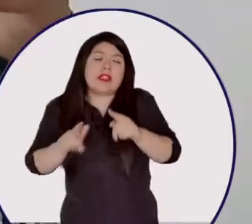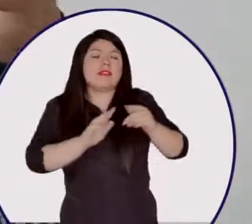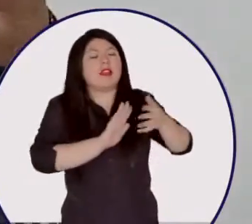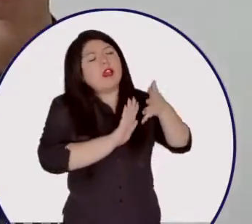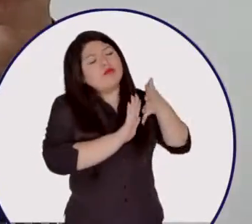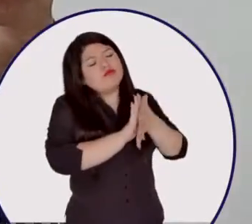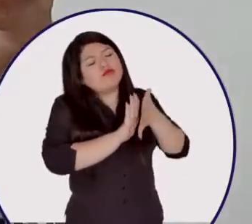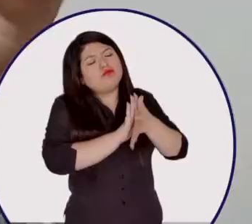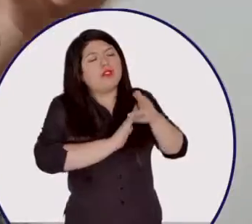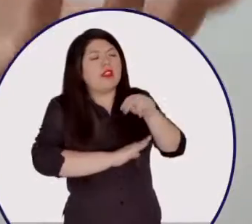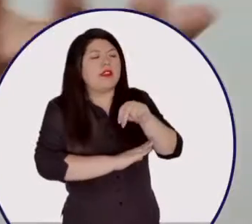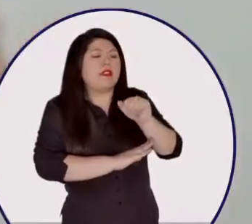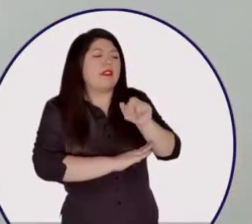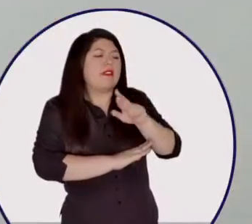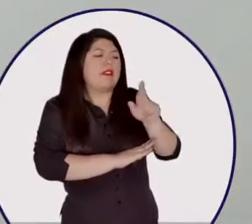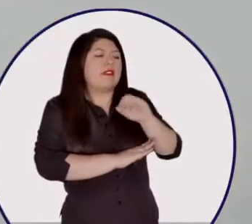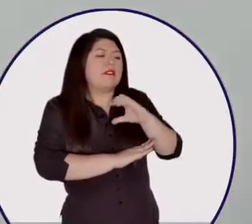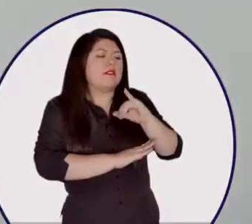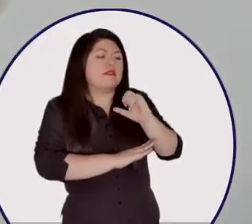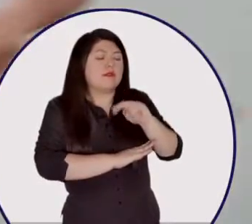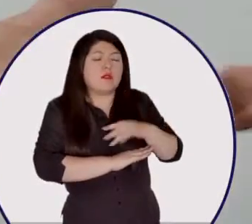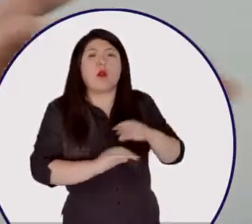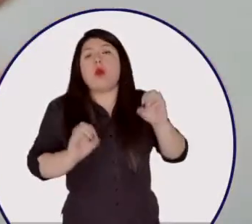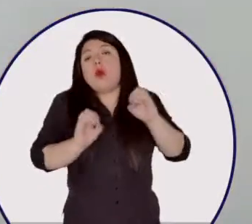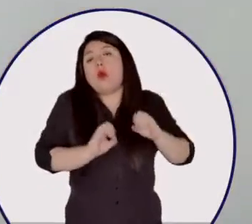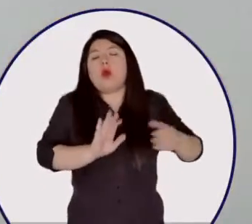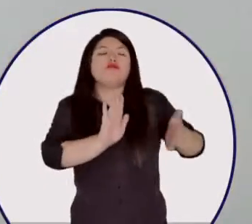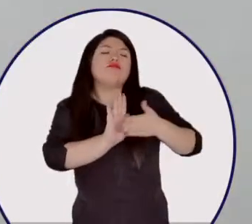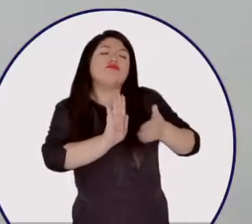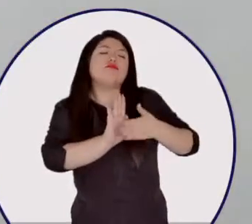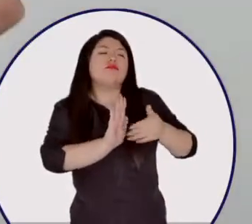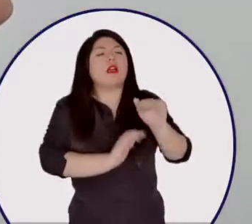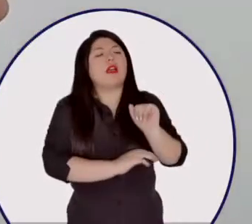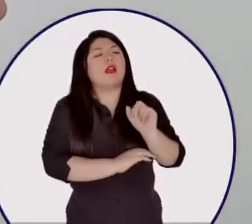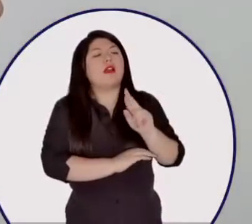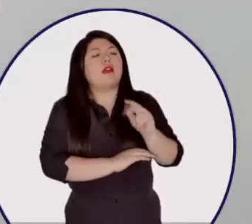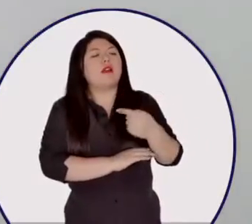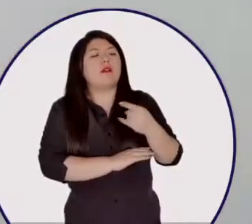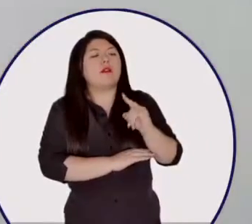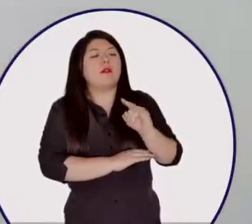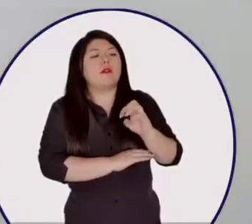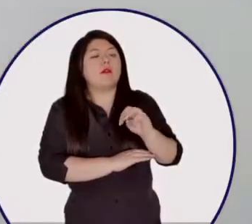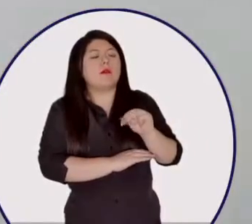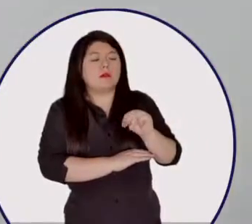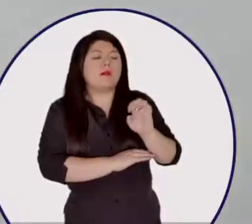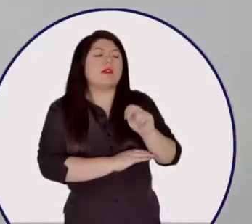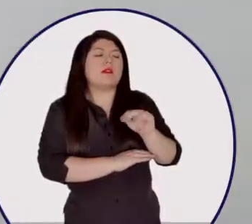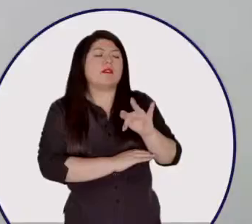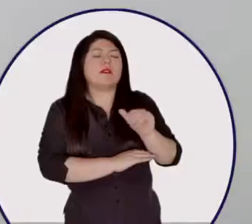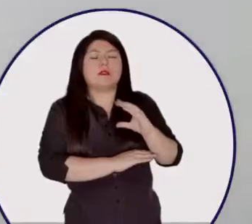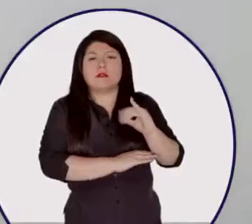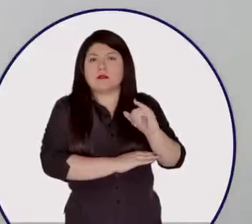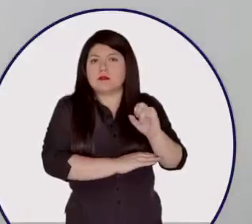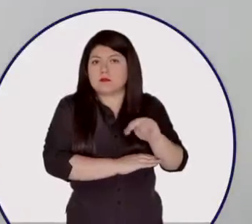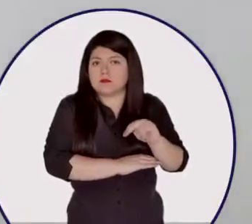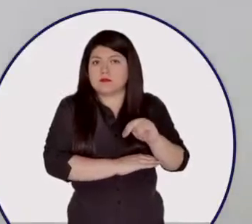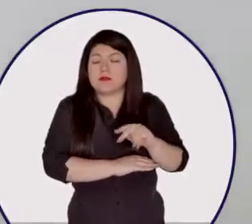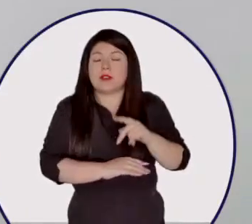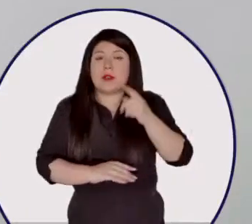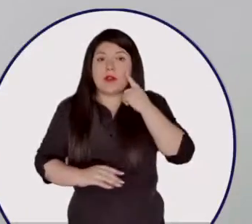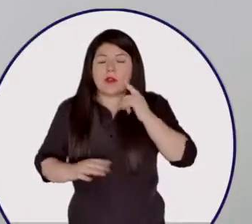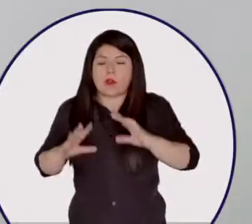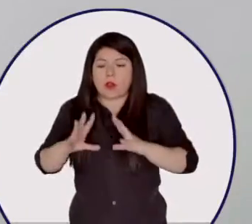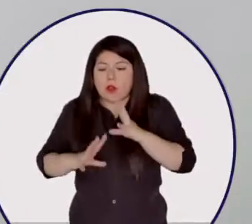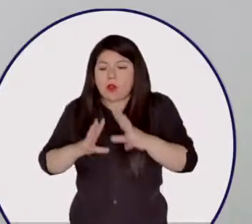argumentación y pretender que todo se haga a través del código lectoescrito, cuando la finalidad es la